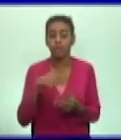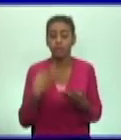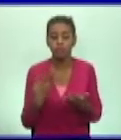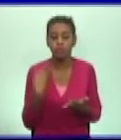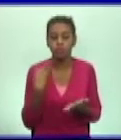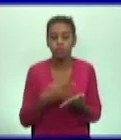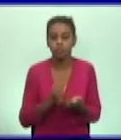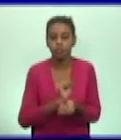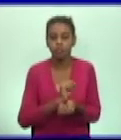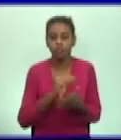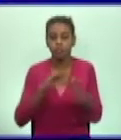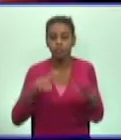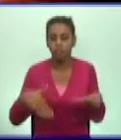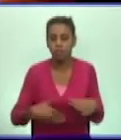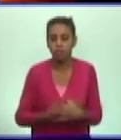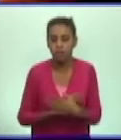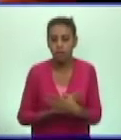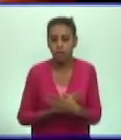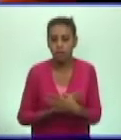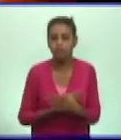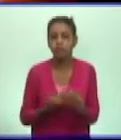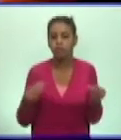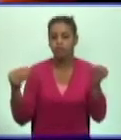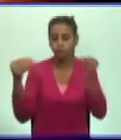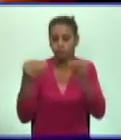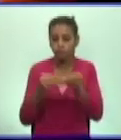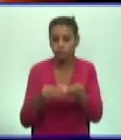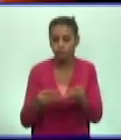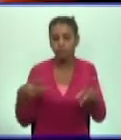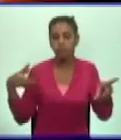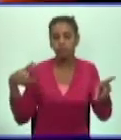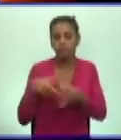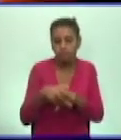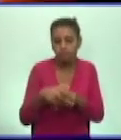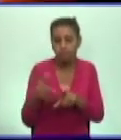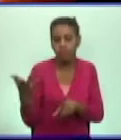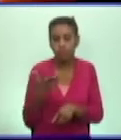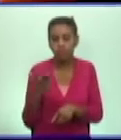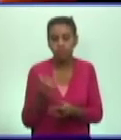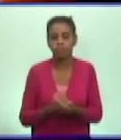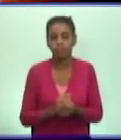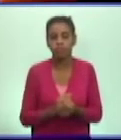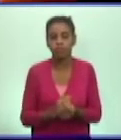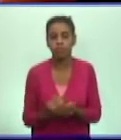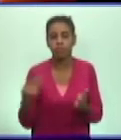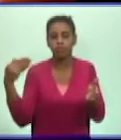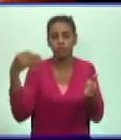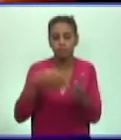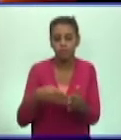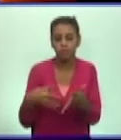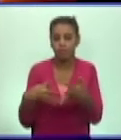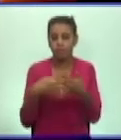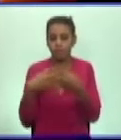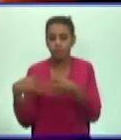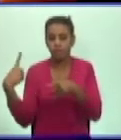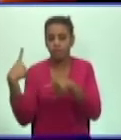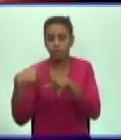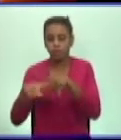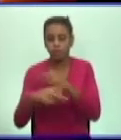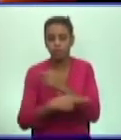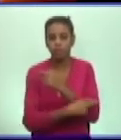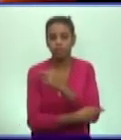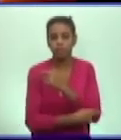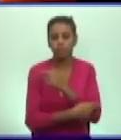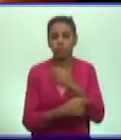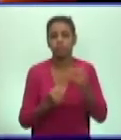logrado unificar este país que estaba separado, pues fue interrumpido bruscamente por la intervención de un país extranjero. Y me gustaría